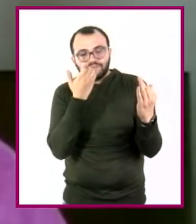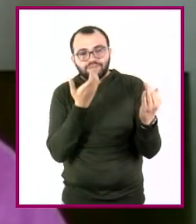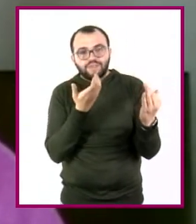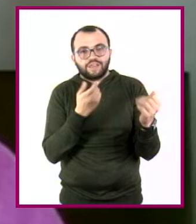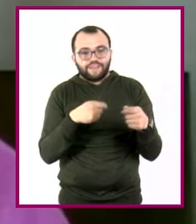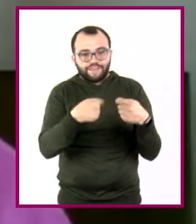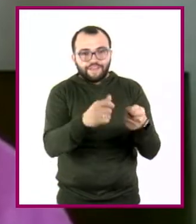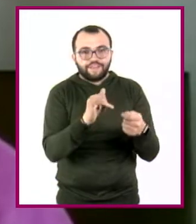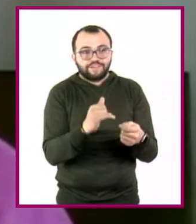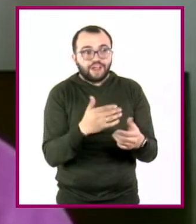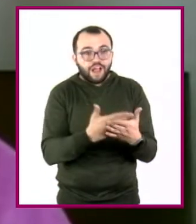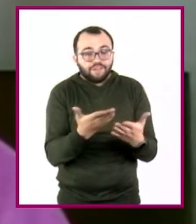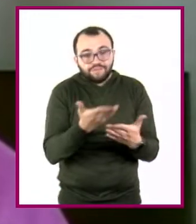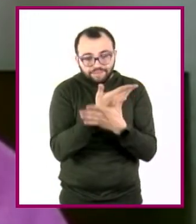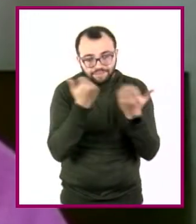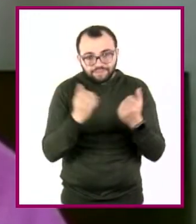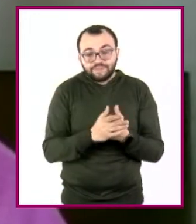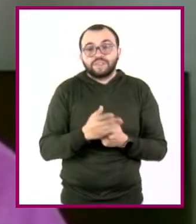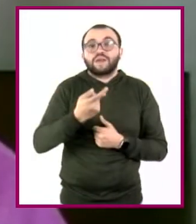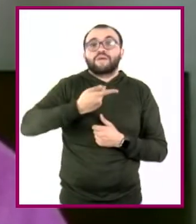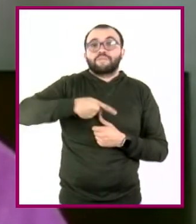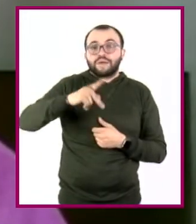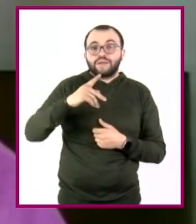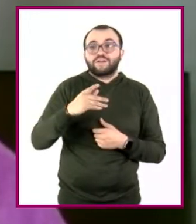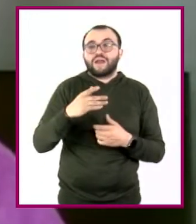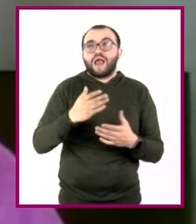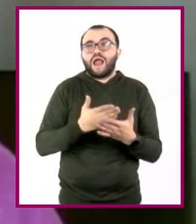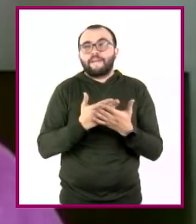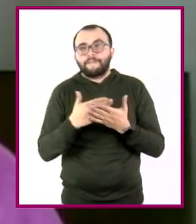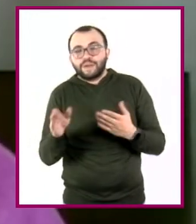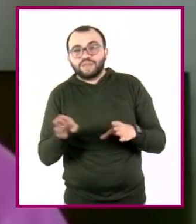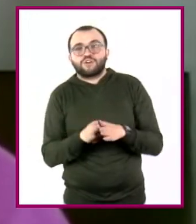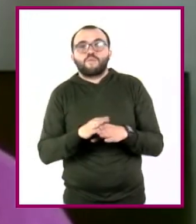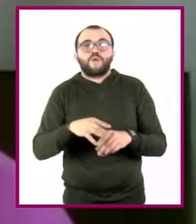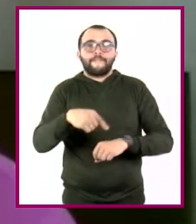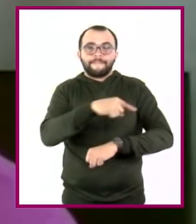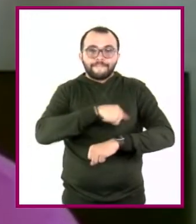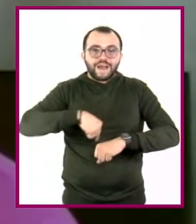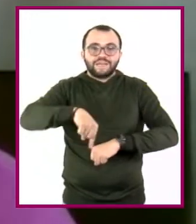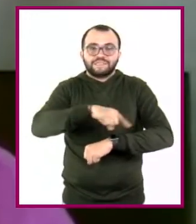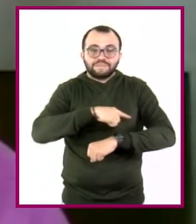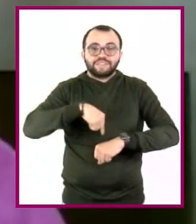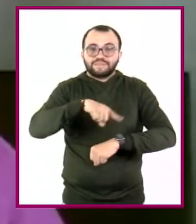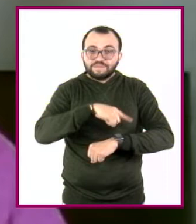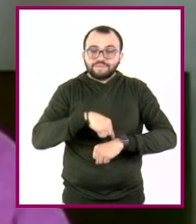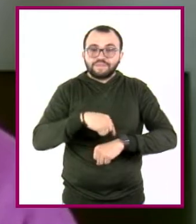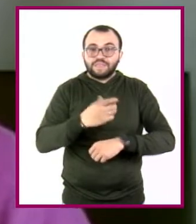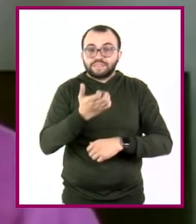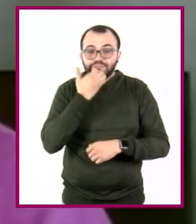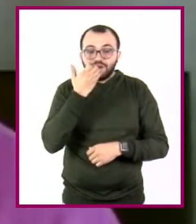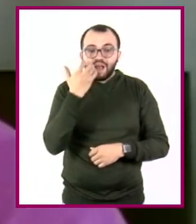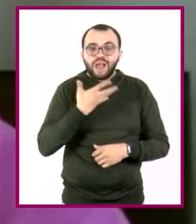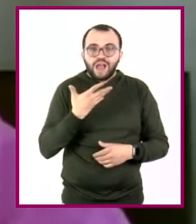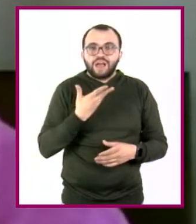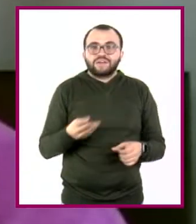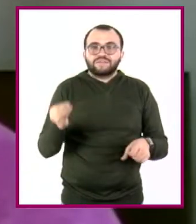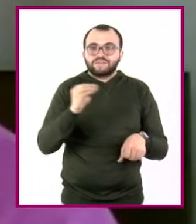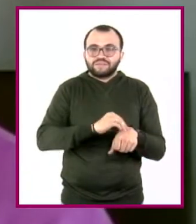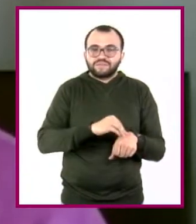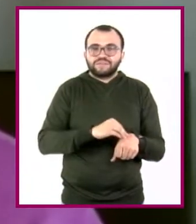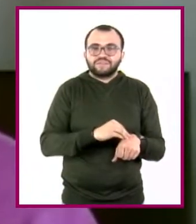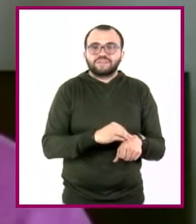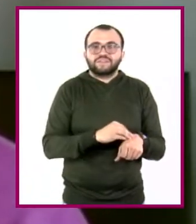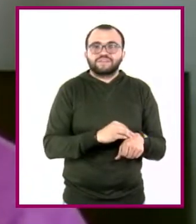Pero aparte de extender las horas de clase, está el tema de contenidos, y creo que se ha privilegiado mucho